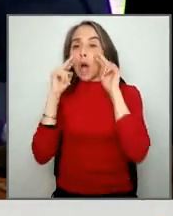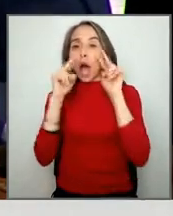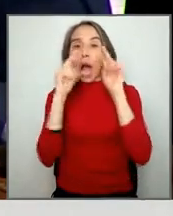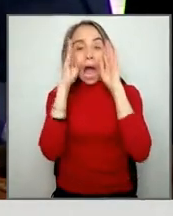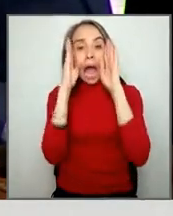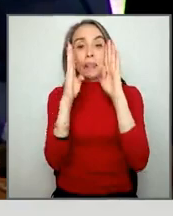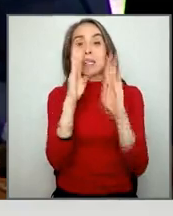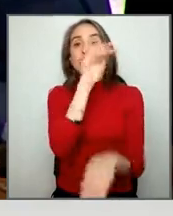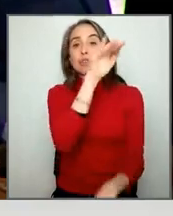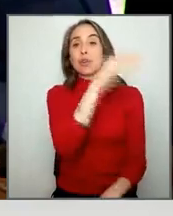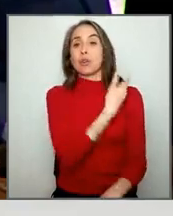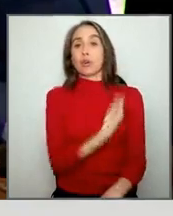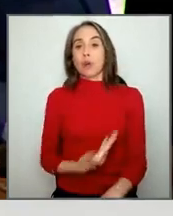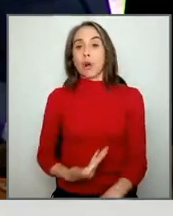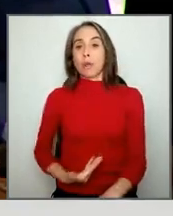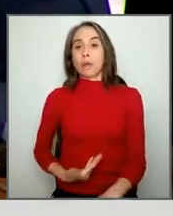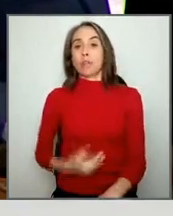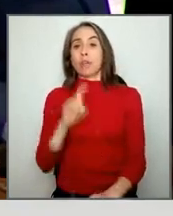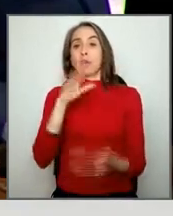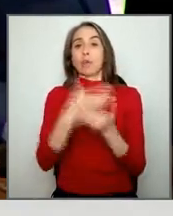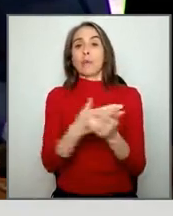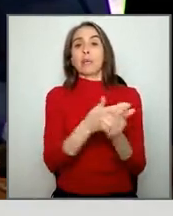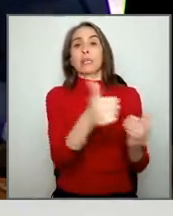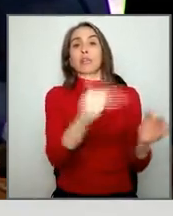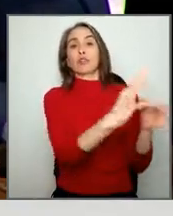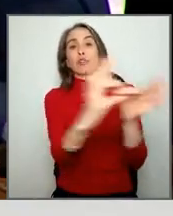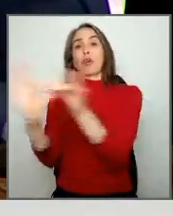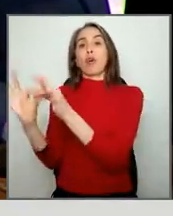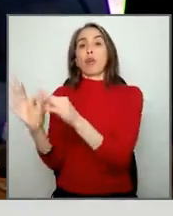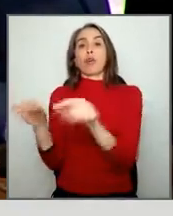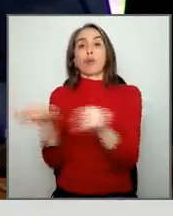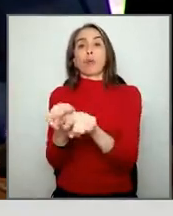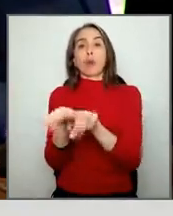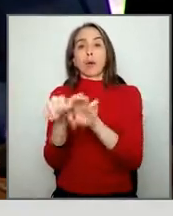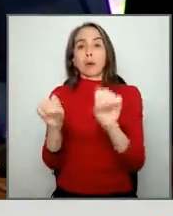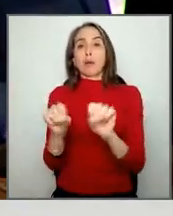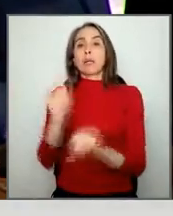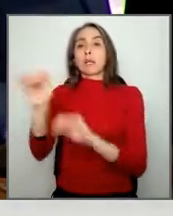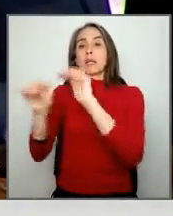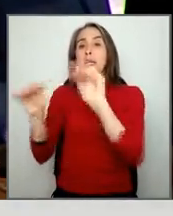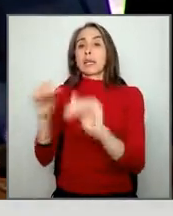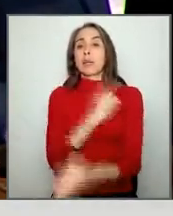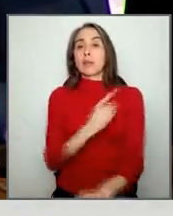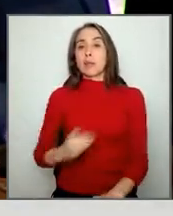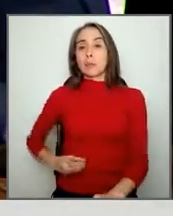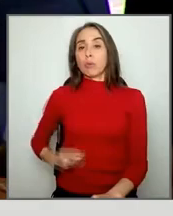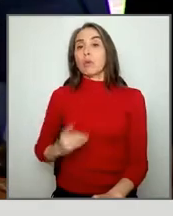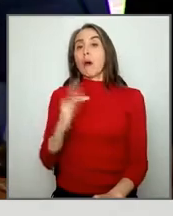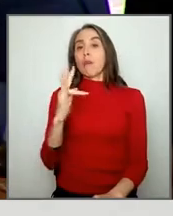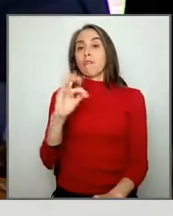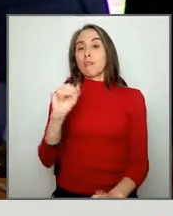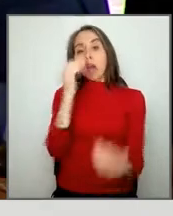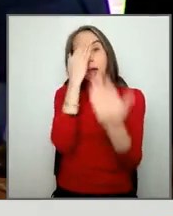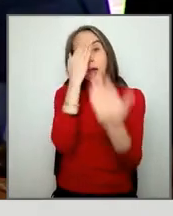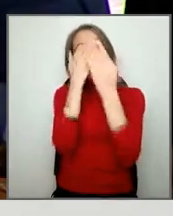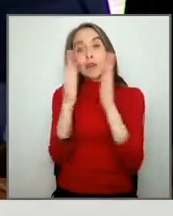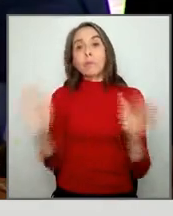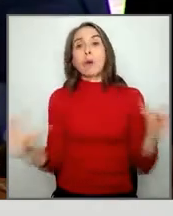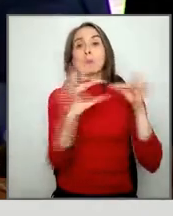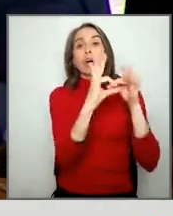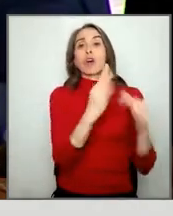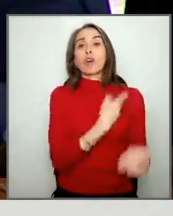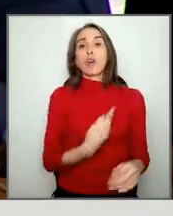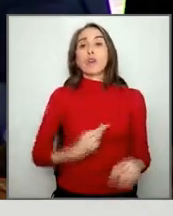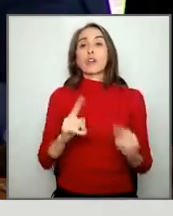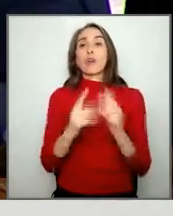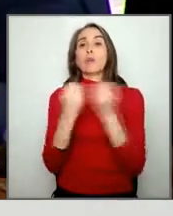se alinee una vez por todas un llamado al frente amplio alinearse Ojalá con el gobierno para poder no tener tantas almas Yo sé que